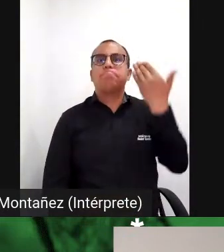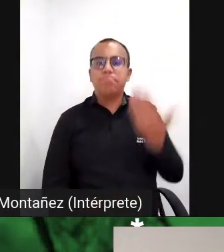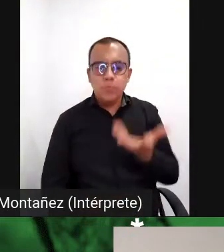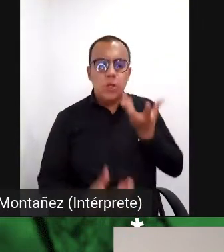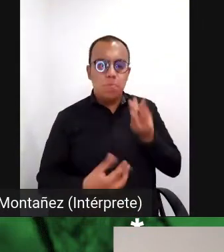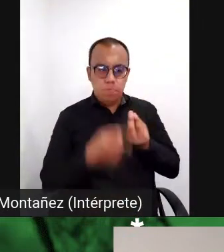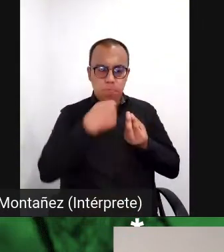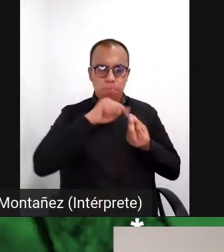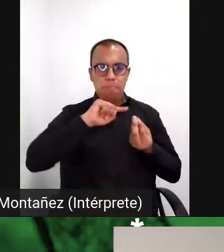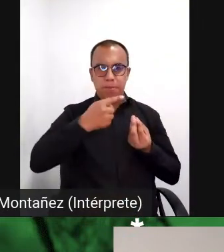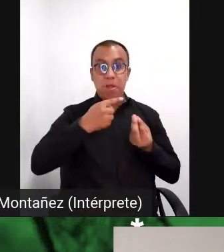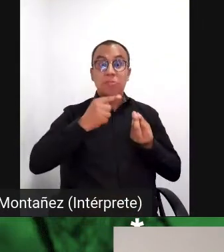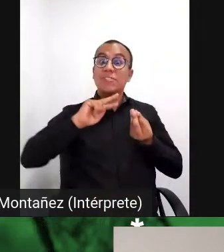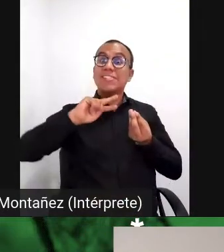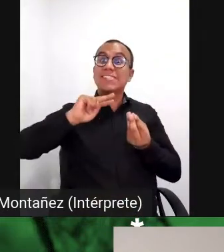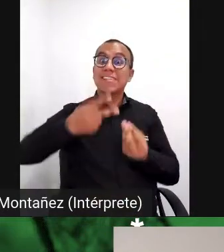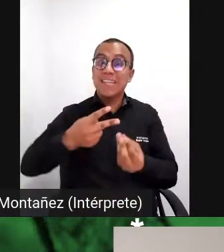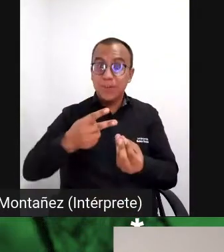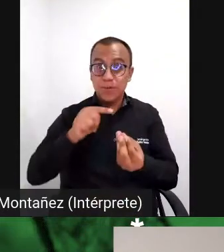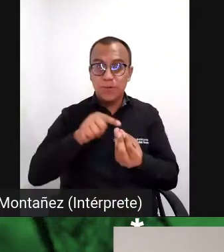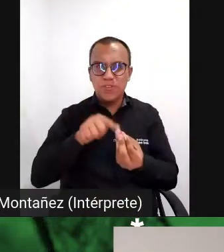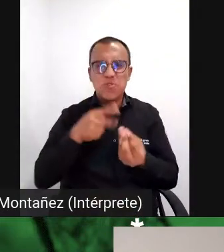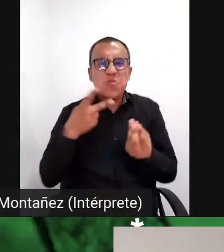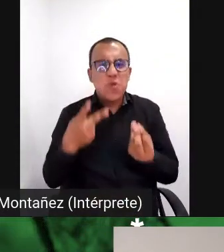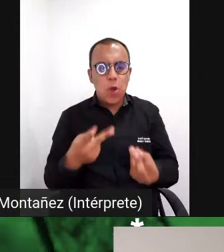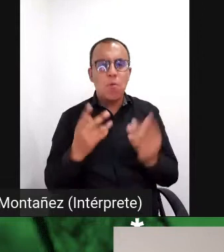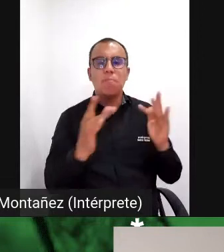que es la conexión entre